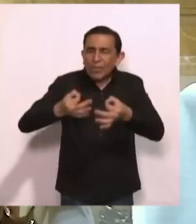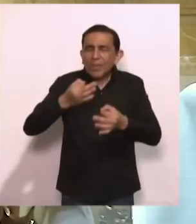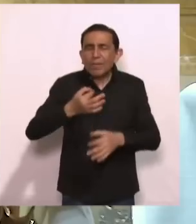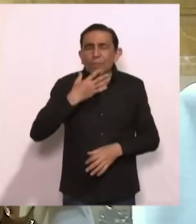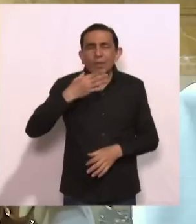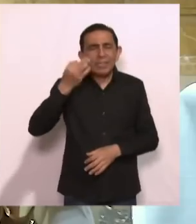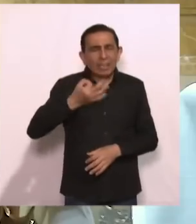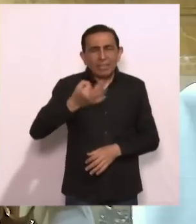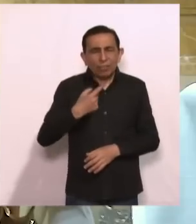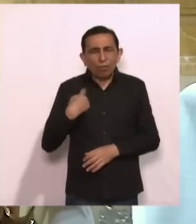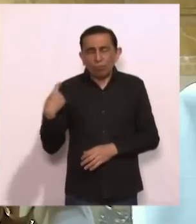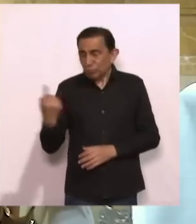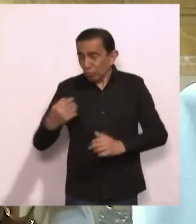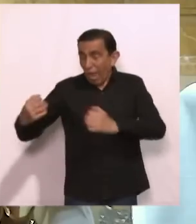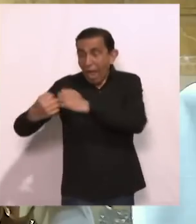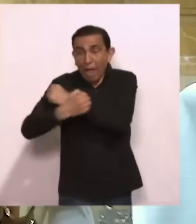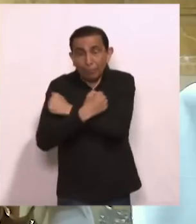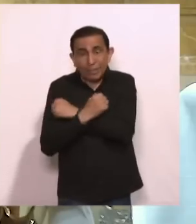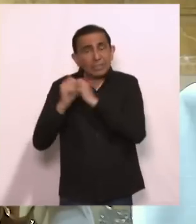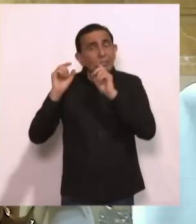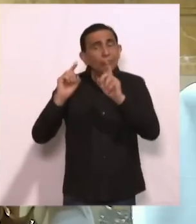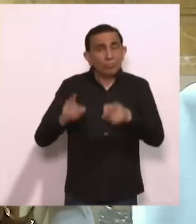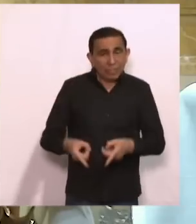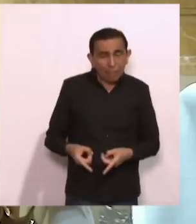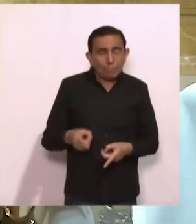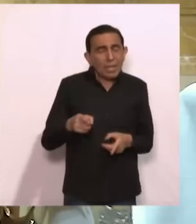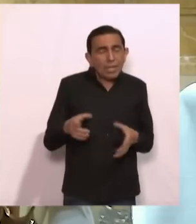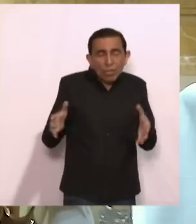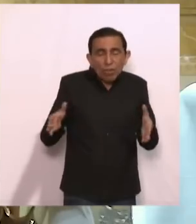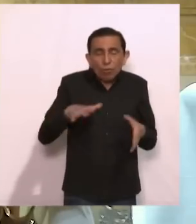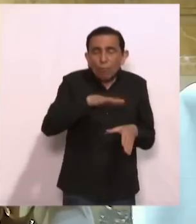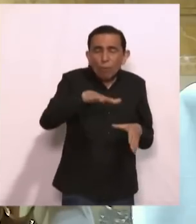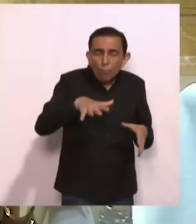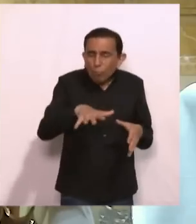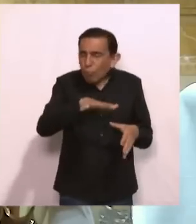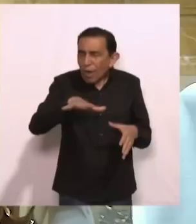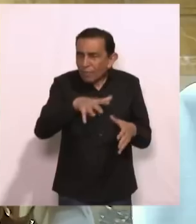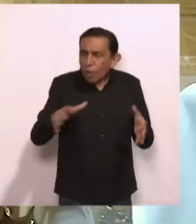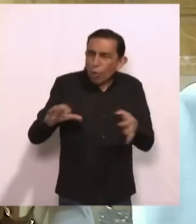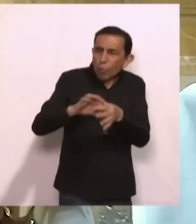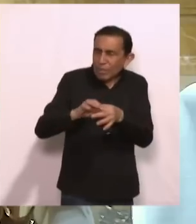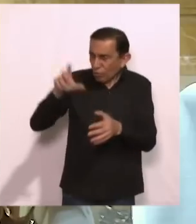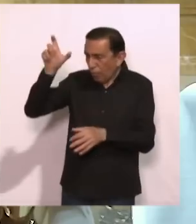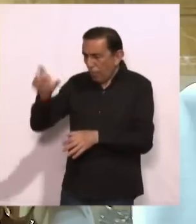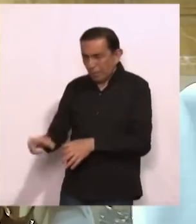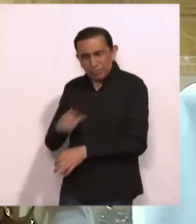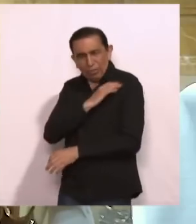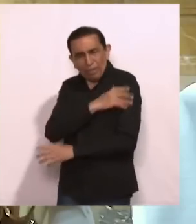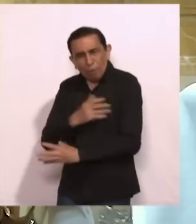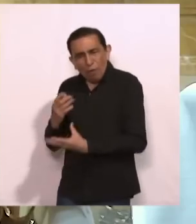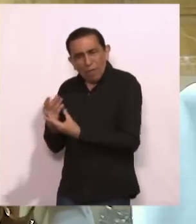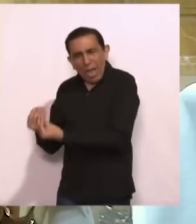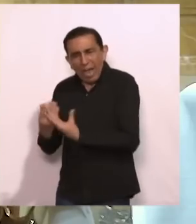nosotros abrazamos como pueblo a los más frágiles, realmente